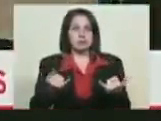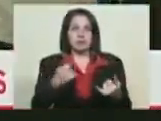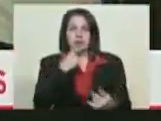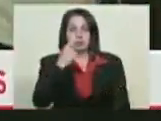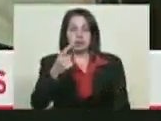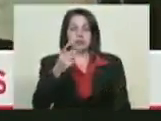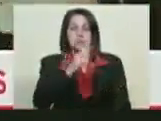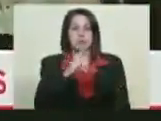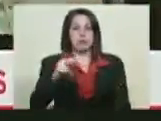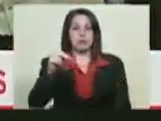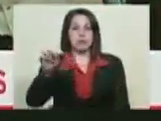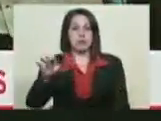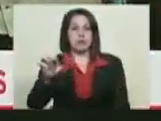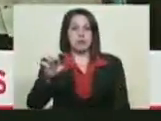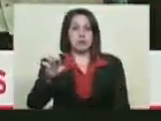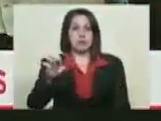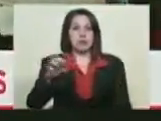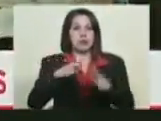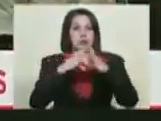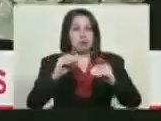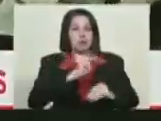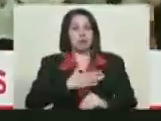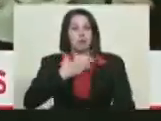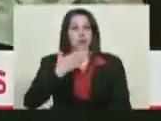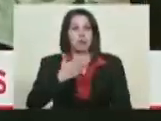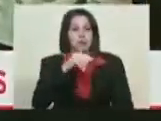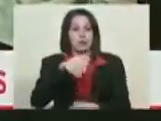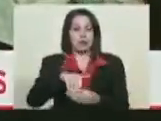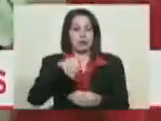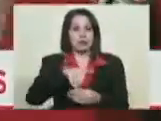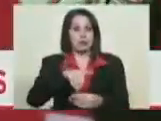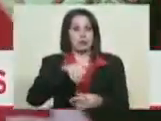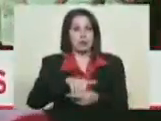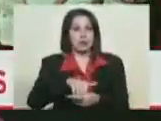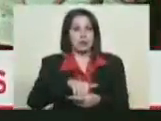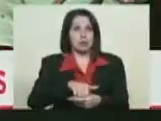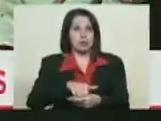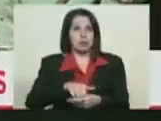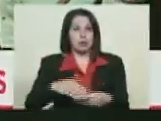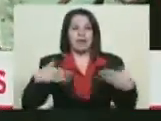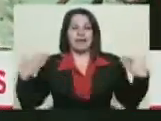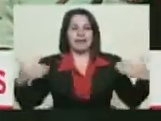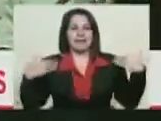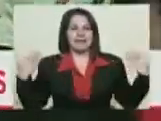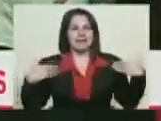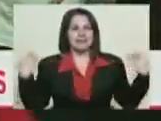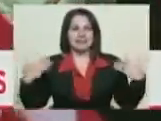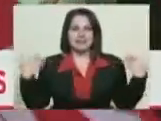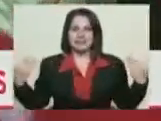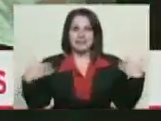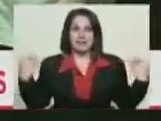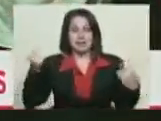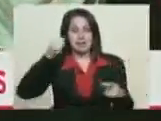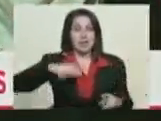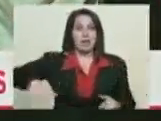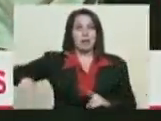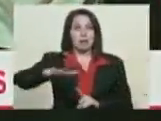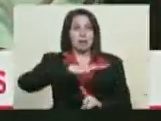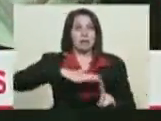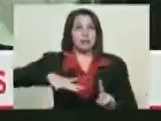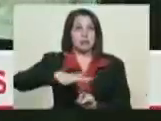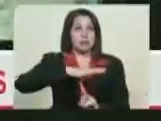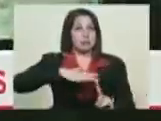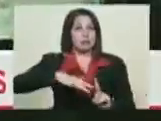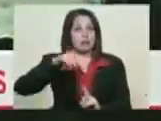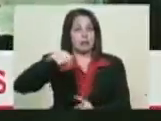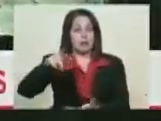Consejo Nacional Electoral el poder electoral. Y con esta alegría, con este ambiente musical aquí